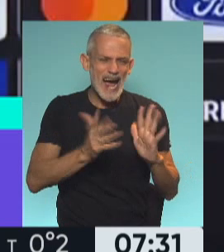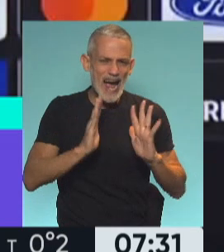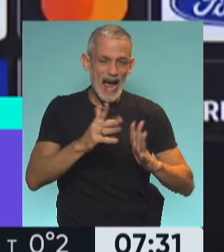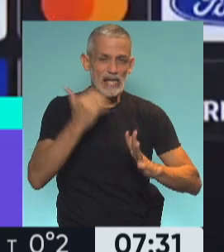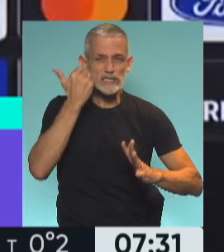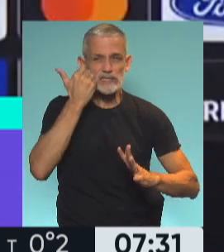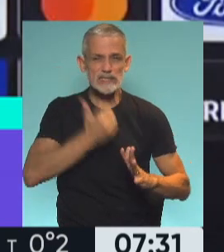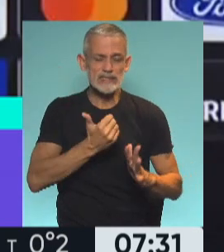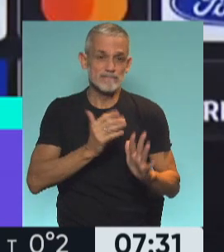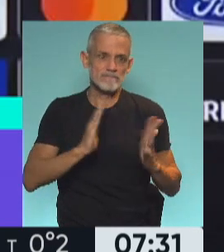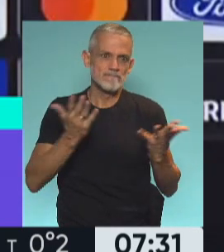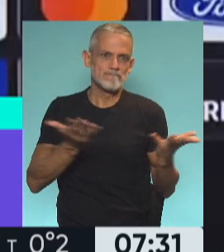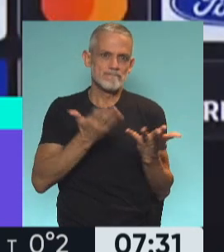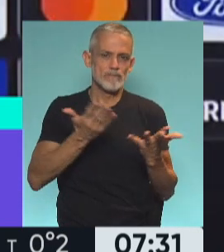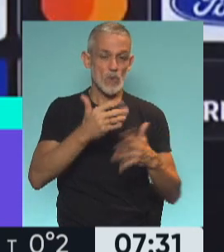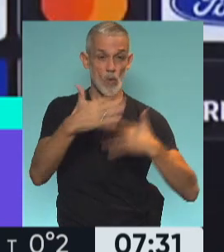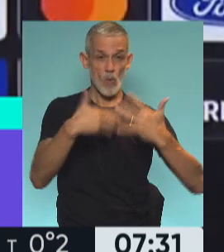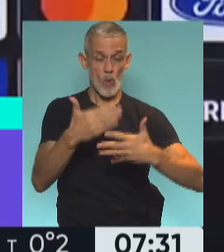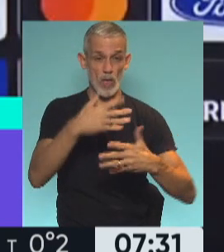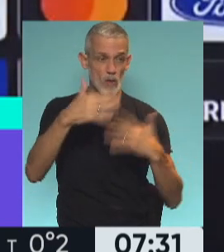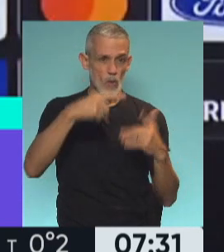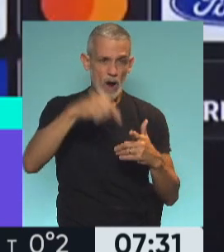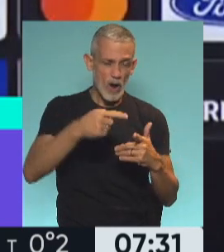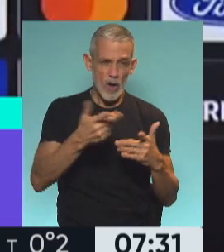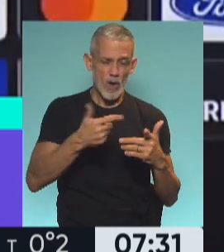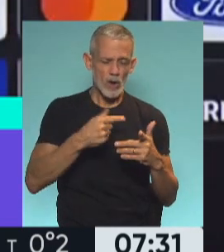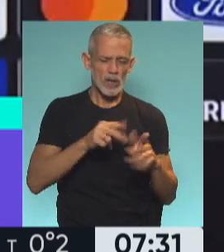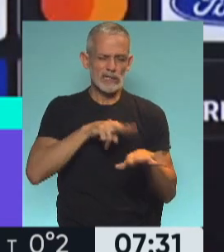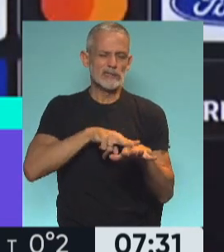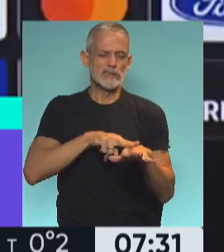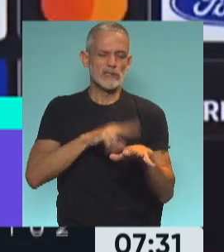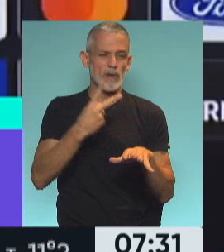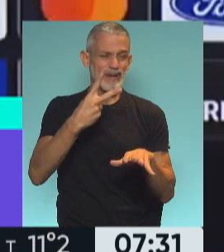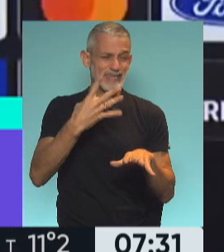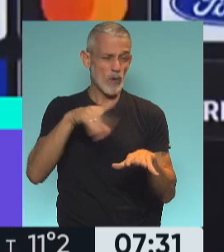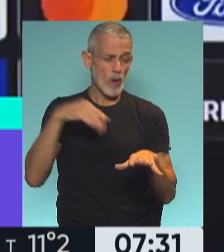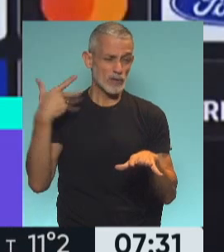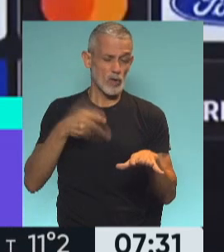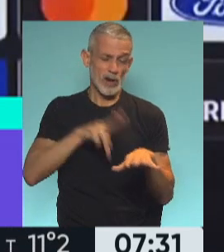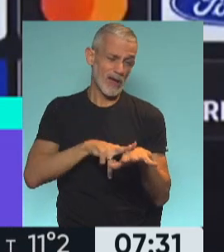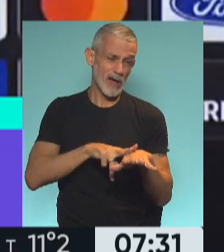al límite hubo jugadores que jugaron hoy que se levantaron de la cama hace 24 horas.